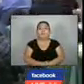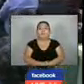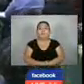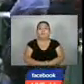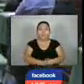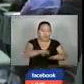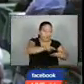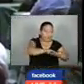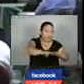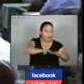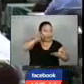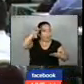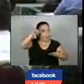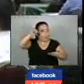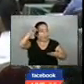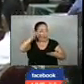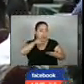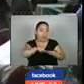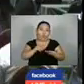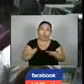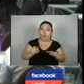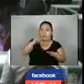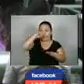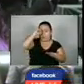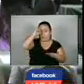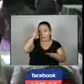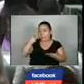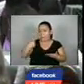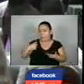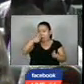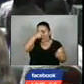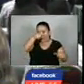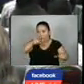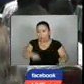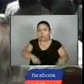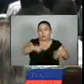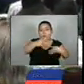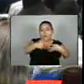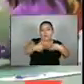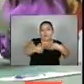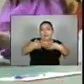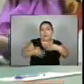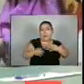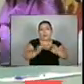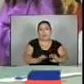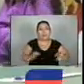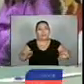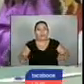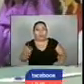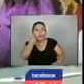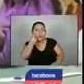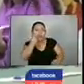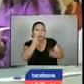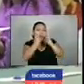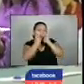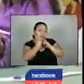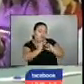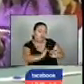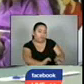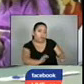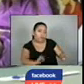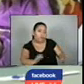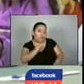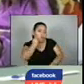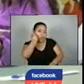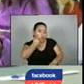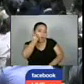Analizar las oportunidades y retos de la recién aprobada ley Crecer Juntos para la protección integral de la primera infancia, niñez y